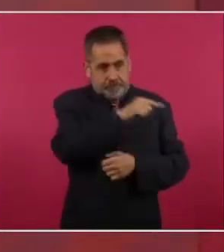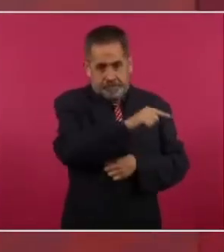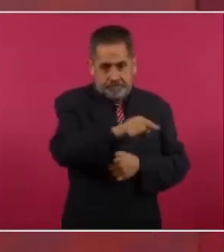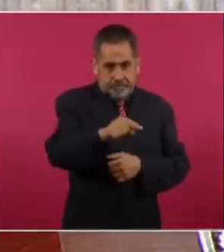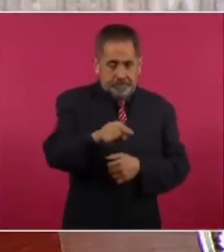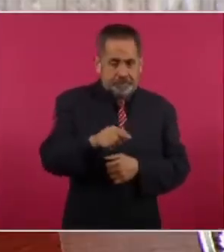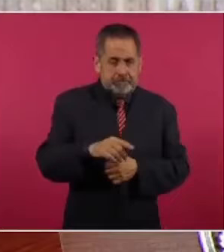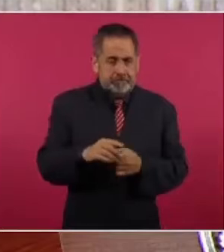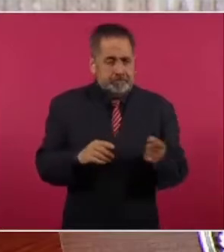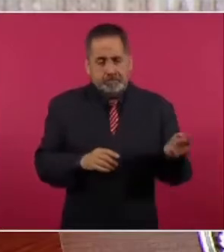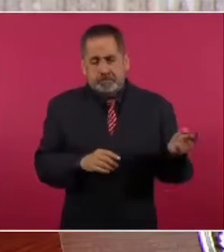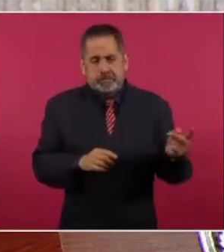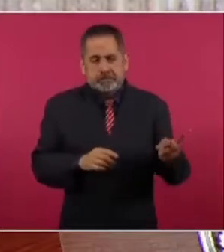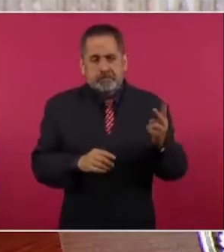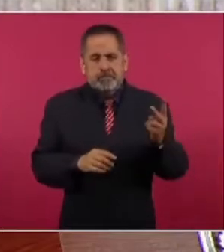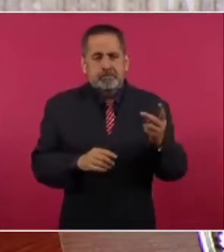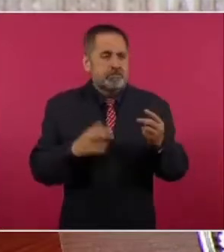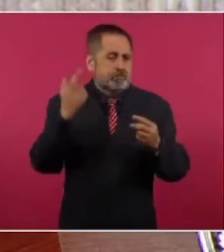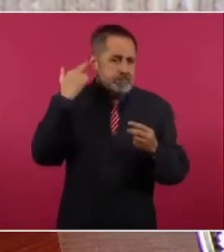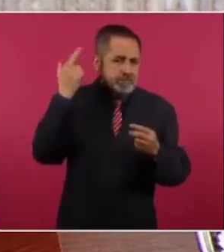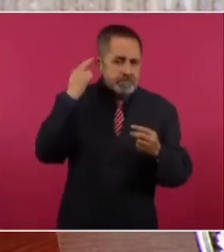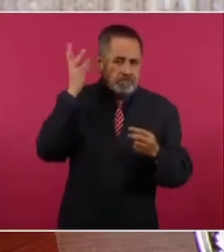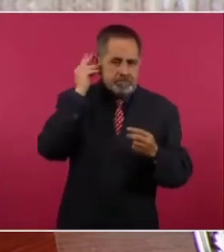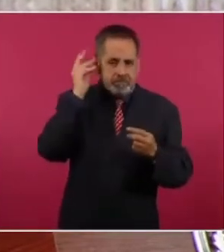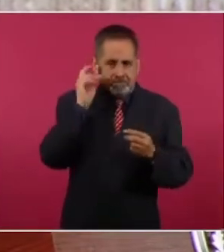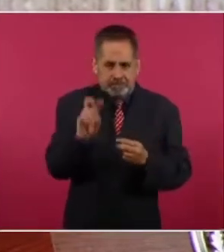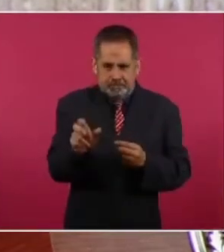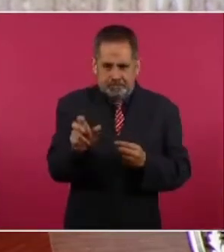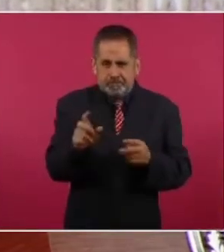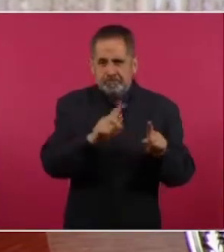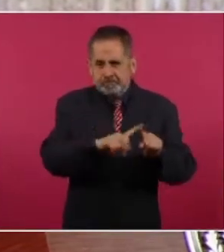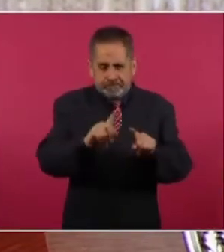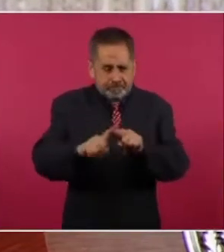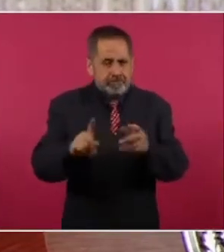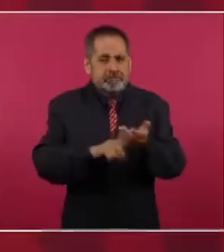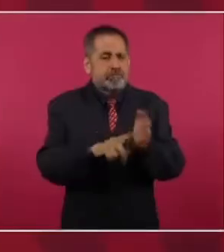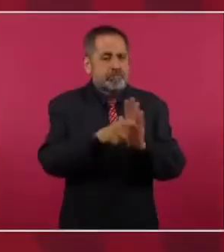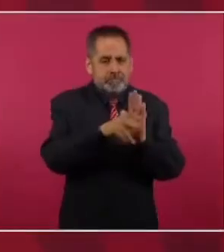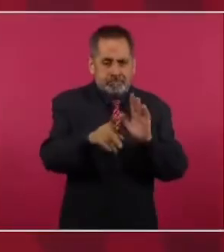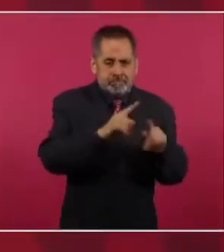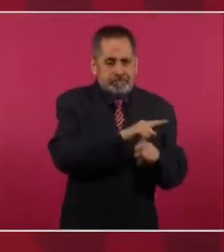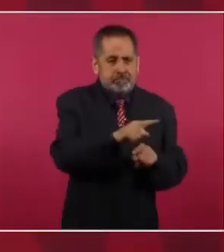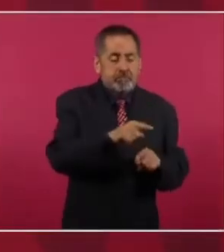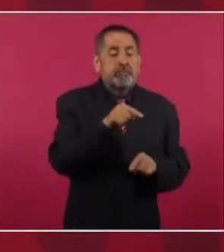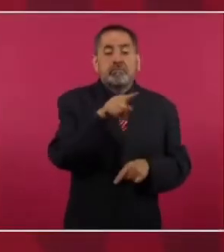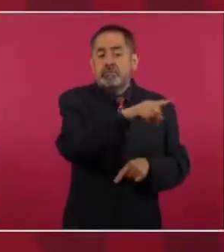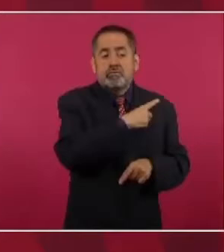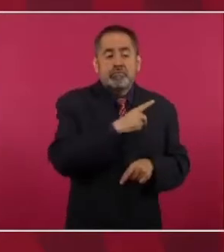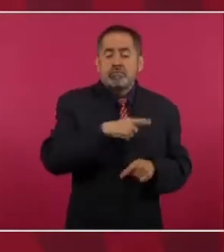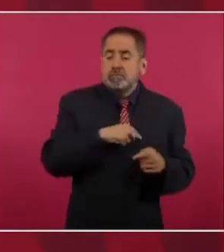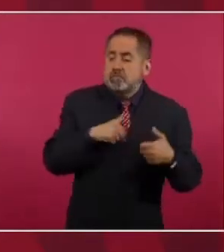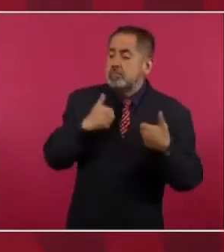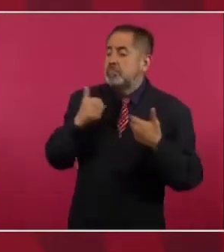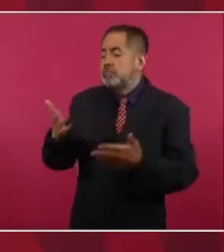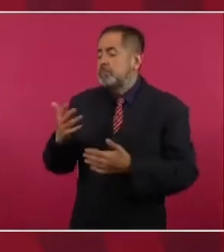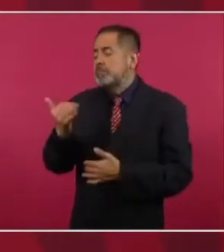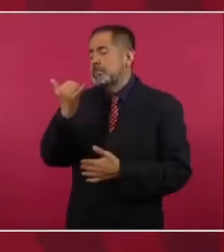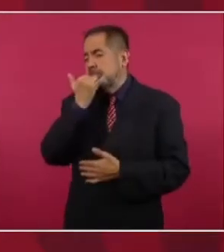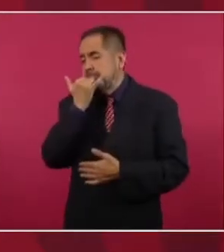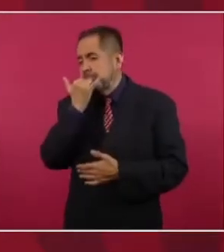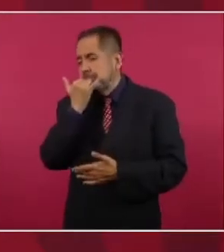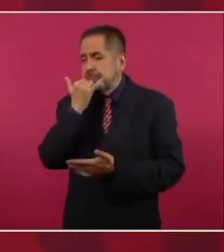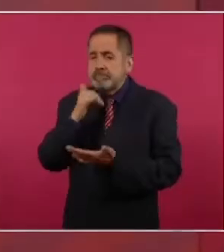y las cadenas de radio y los periódicos ofrecieran disculpa al pueblo de